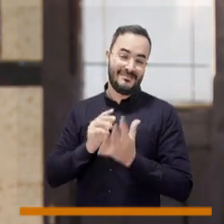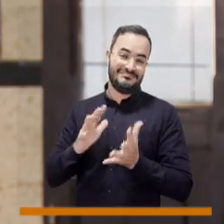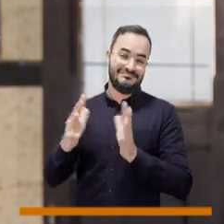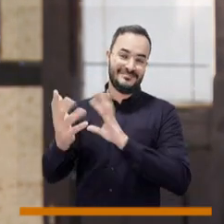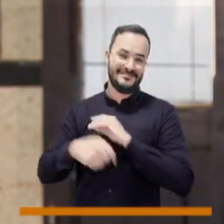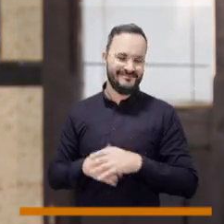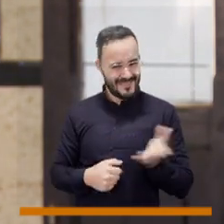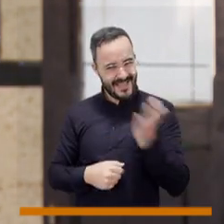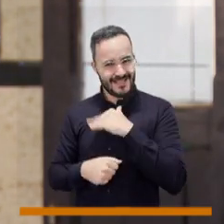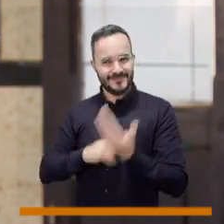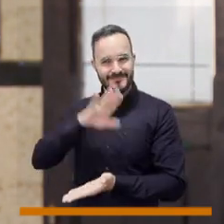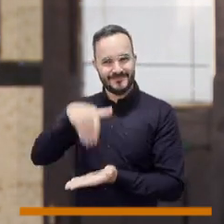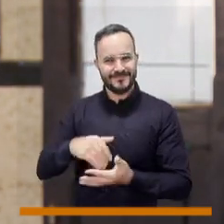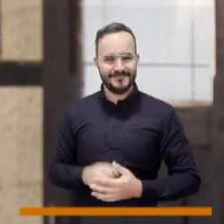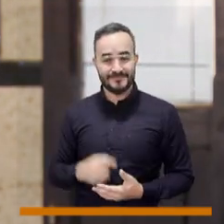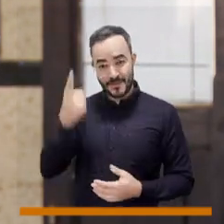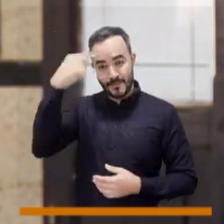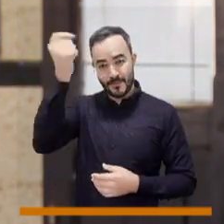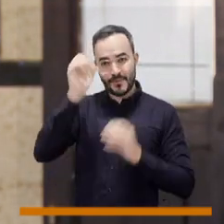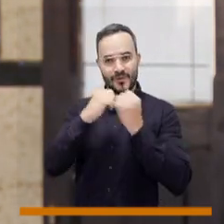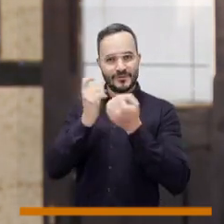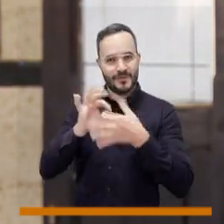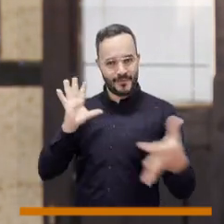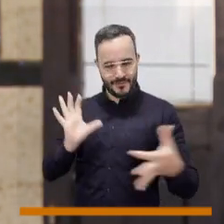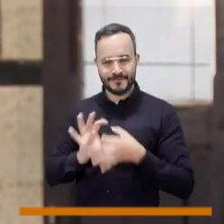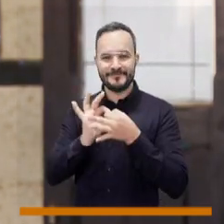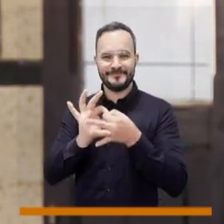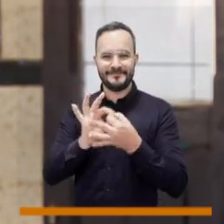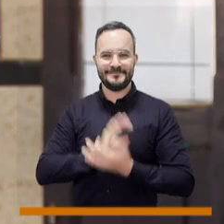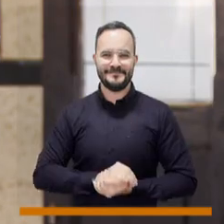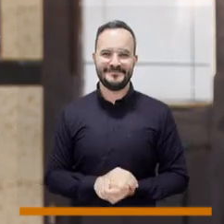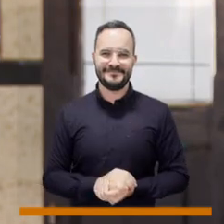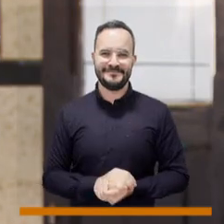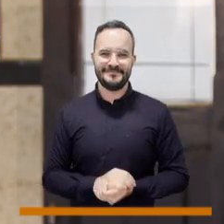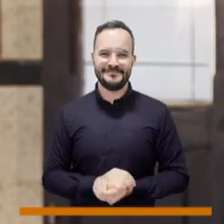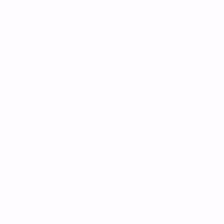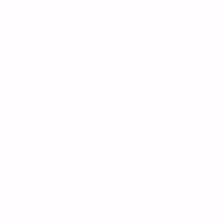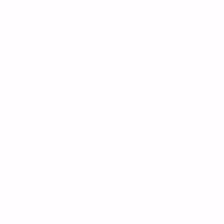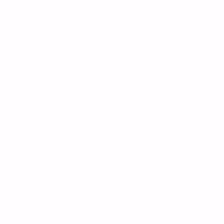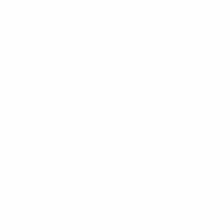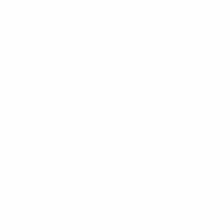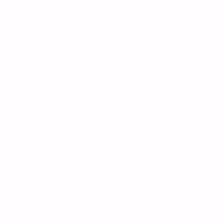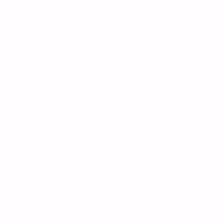es transformación. Vuelve al centro, porque el consejo somos tú y yo.